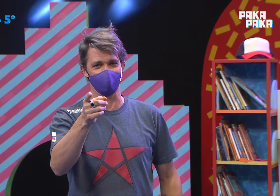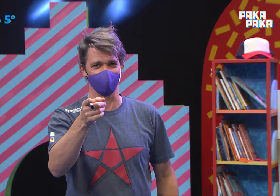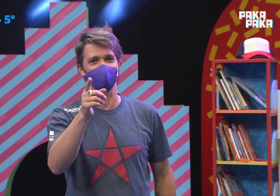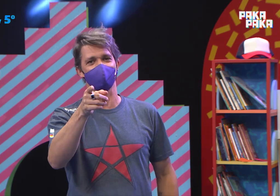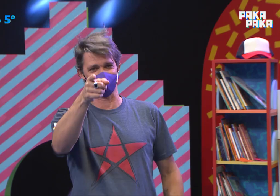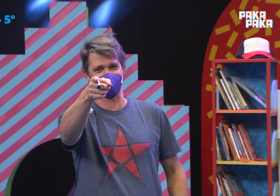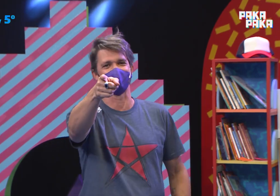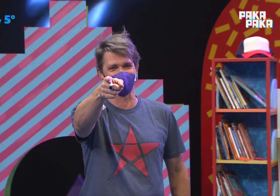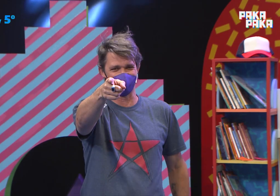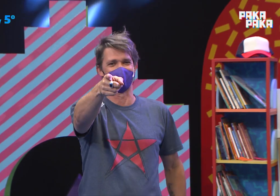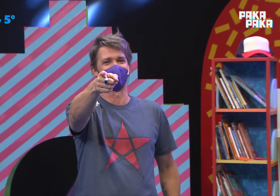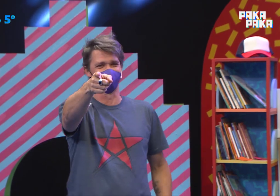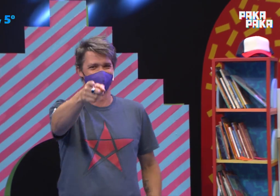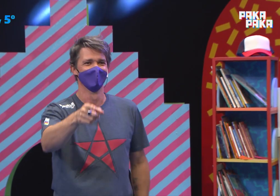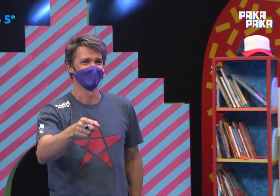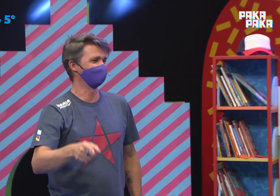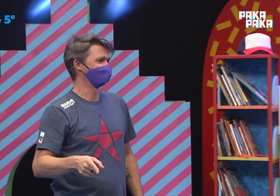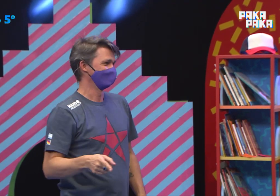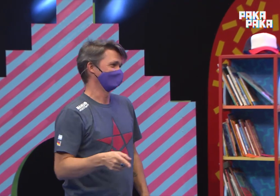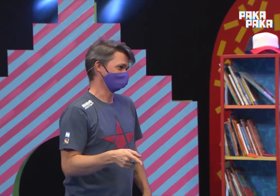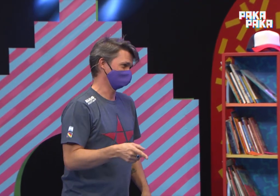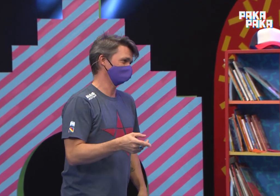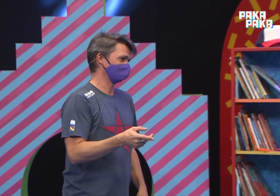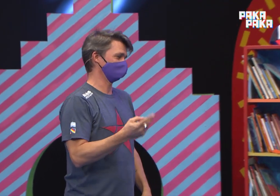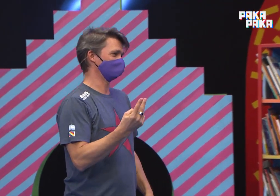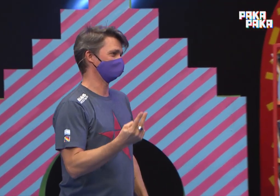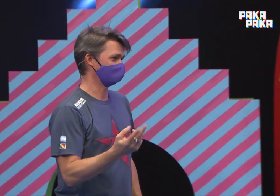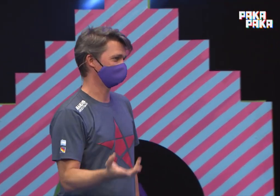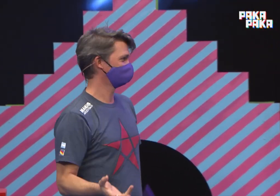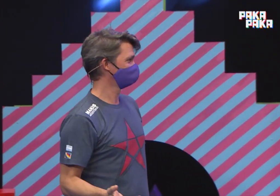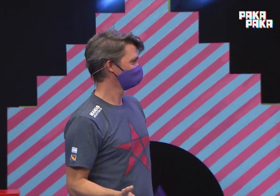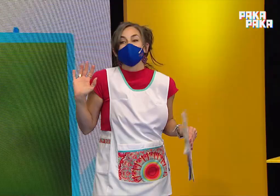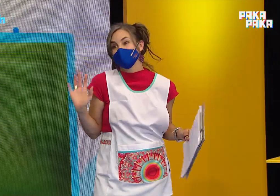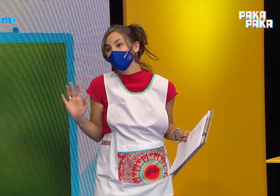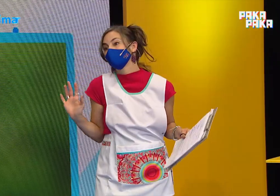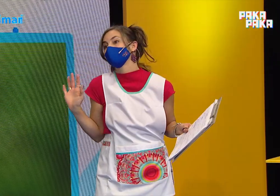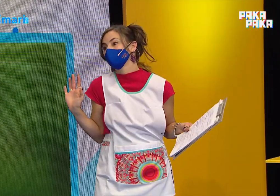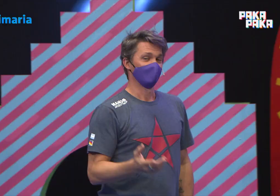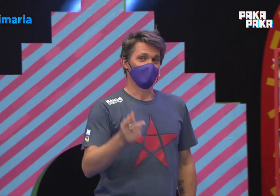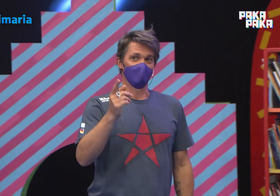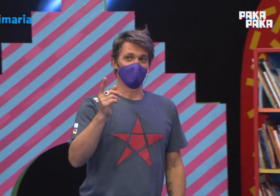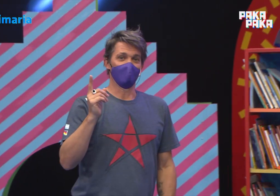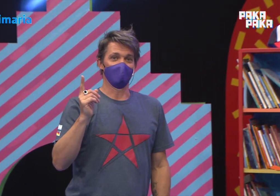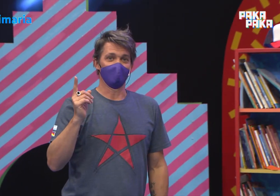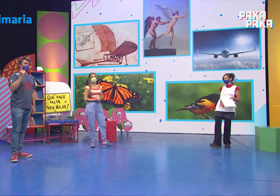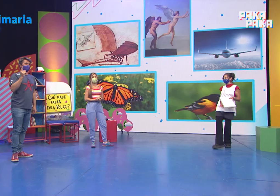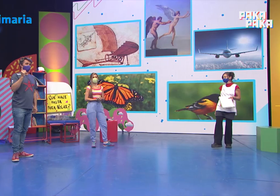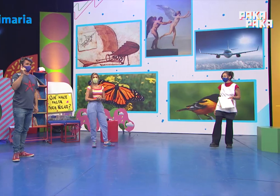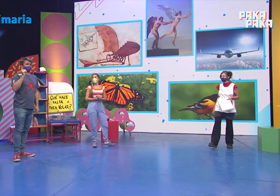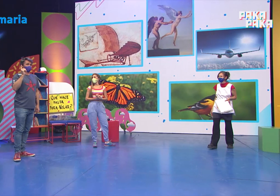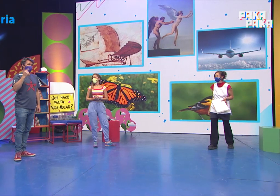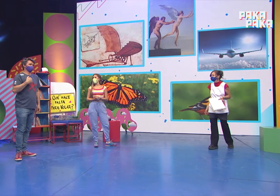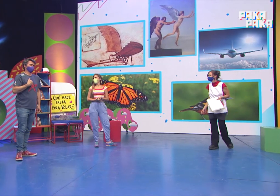riendo, bípedo. Te estaban riendo. Claro, ¿eh? La diferencia. Ya lo sabía que no era lo que vos estabas